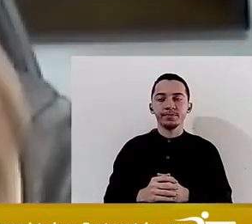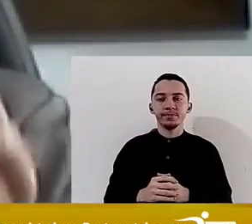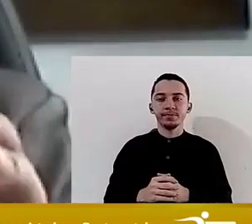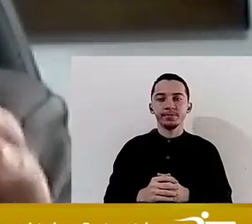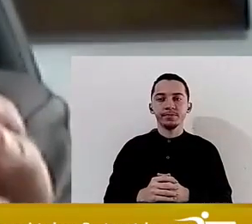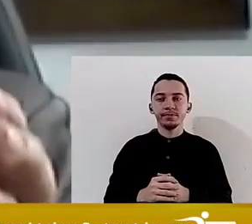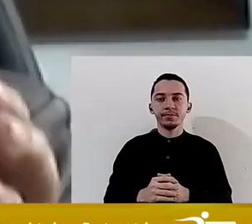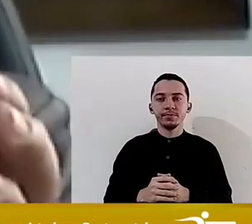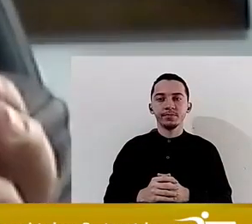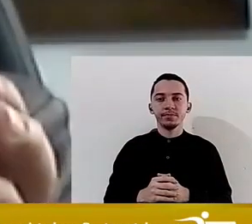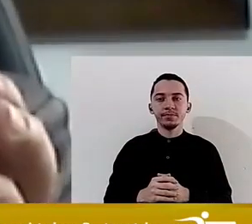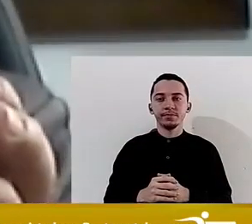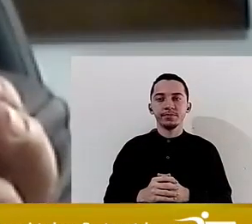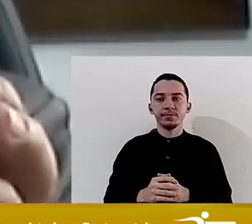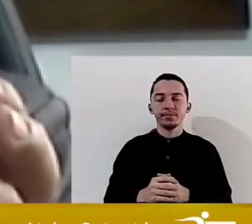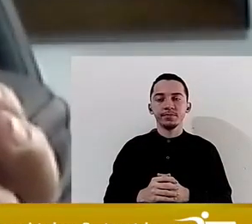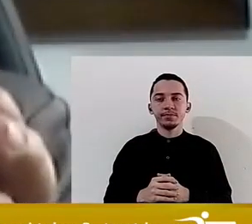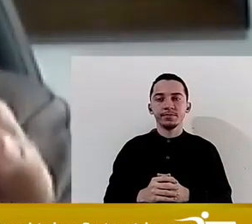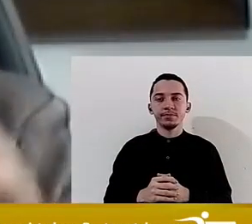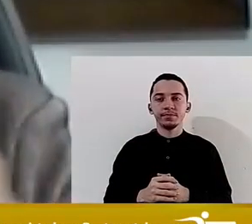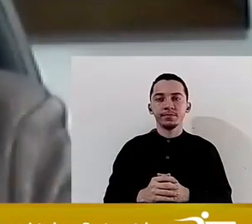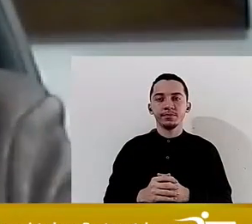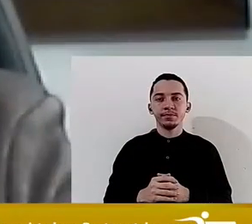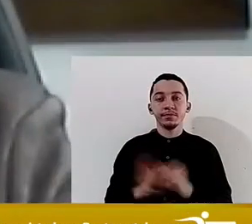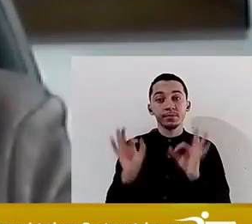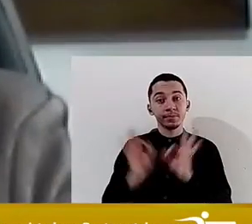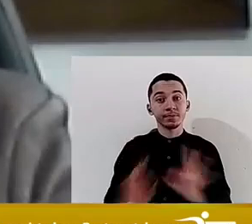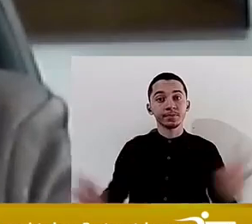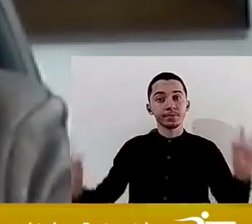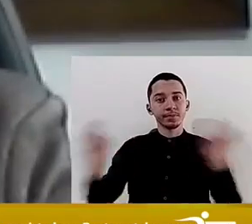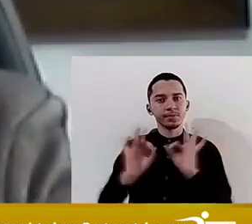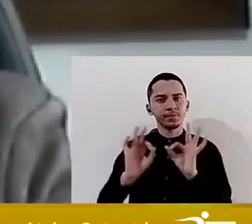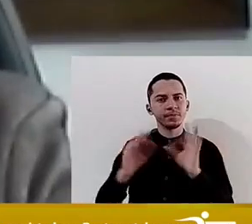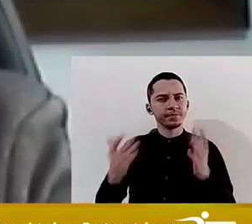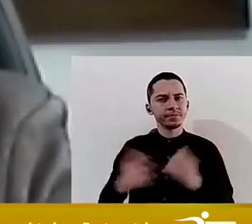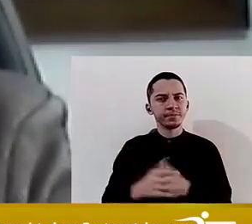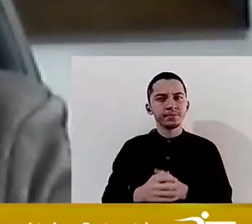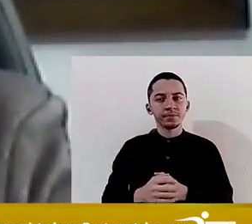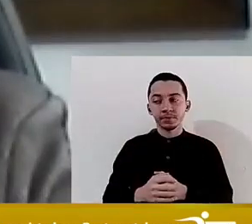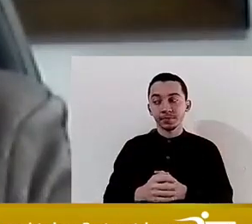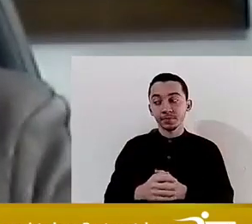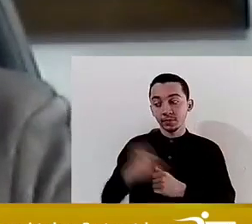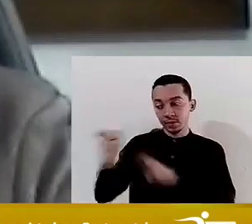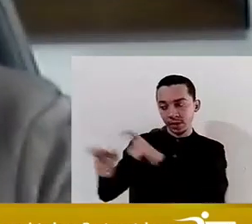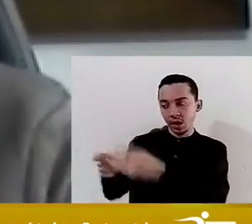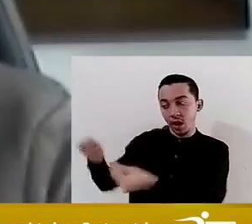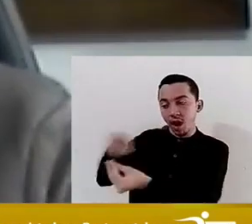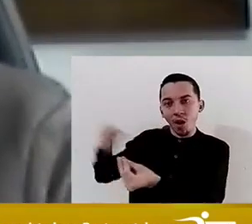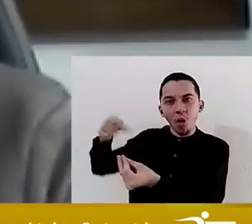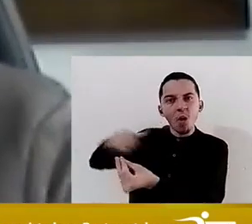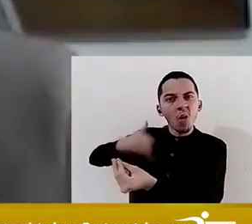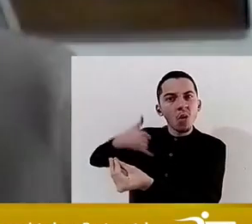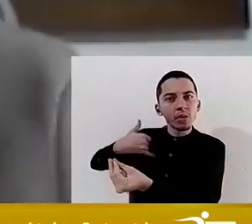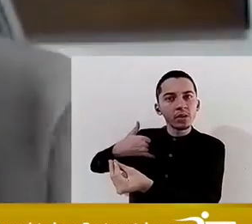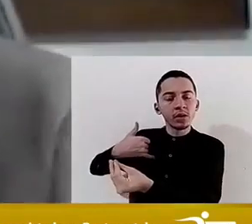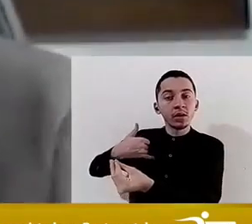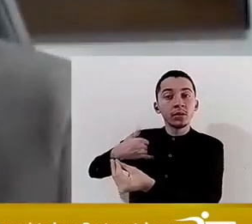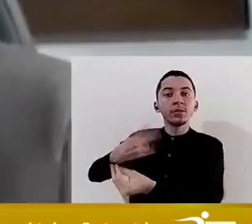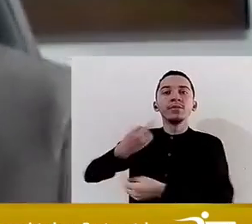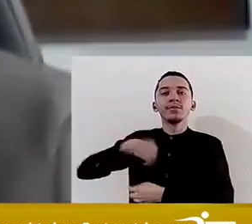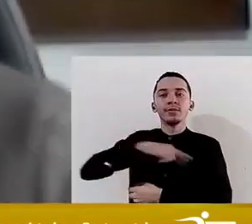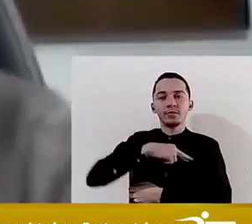Es importante que cuando vayamos a recuperar a esos jóvenes, entendamos que lo que hay que corregir es